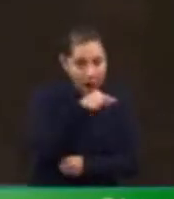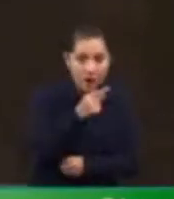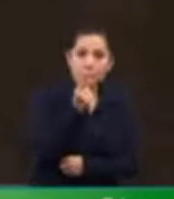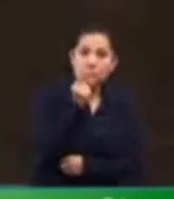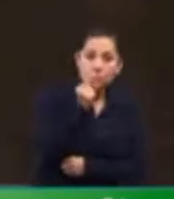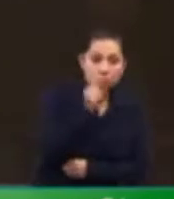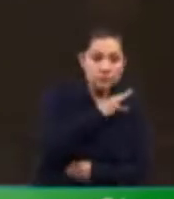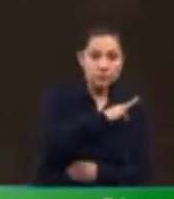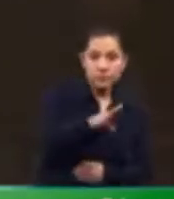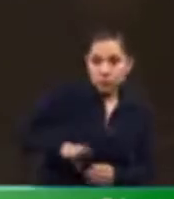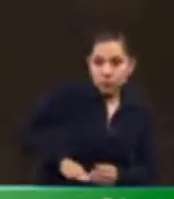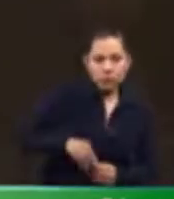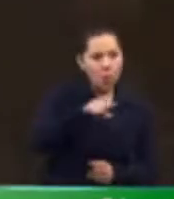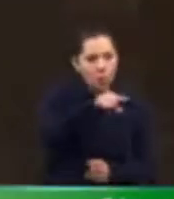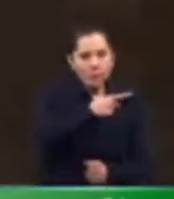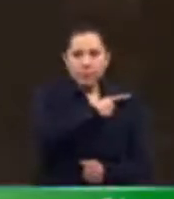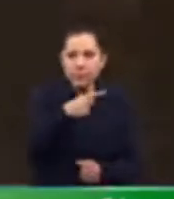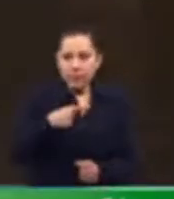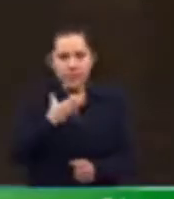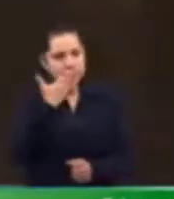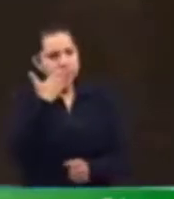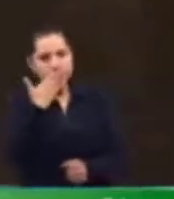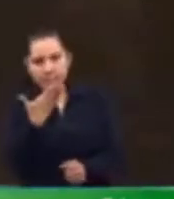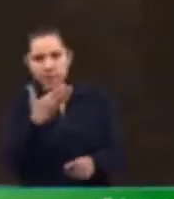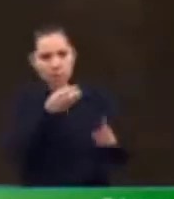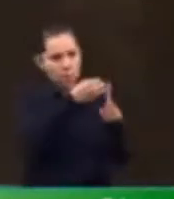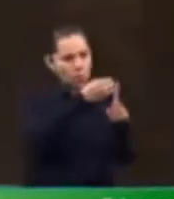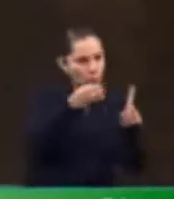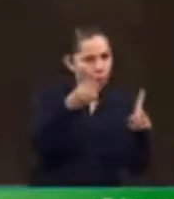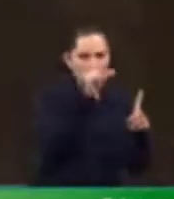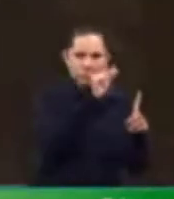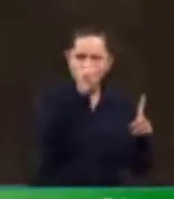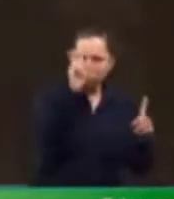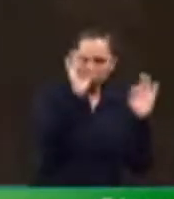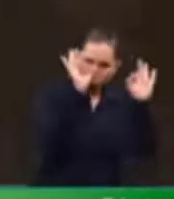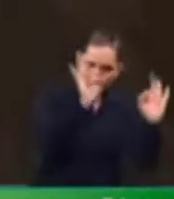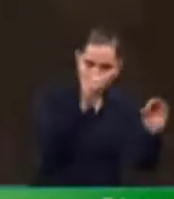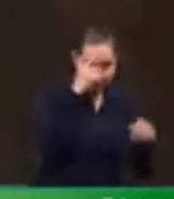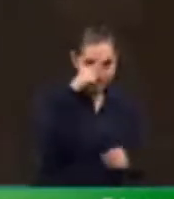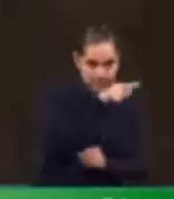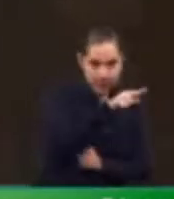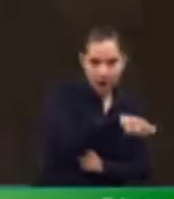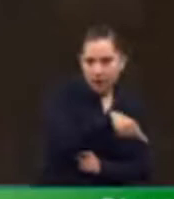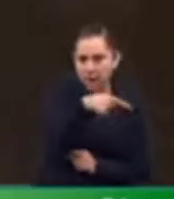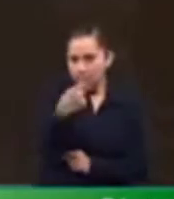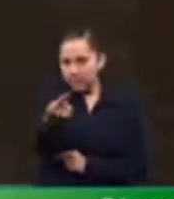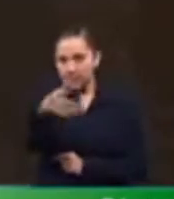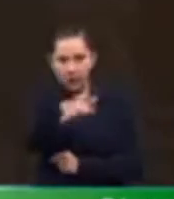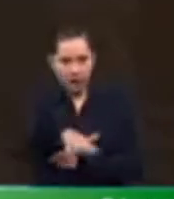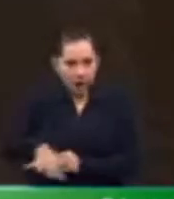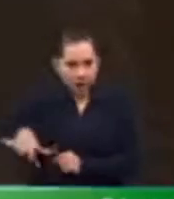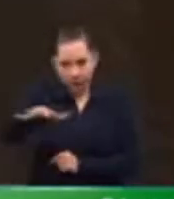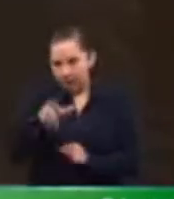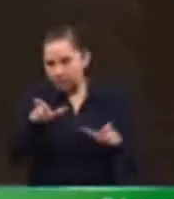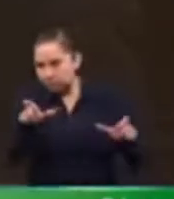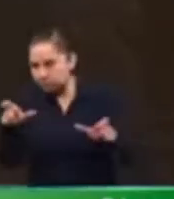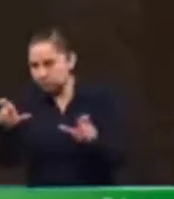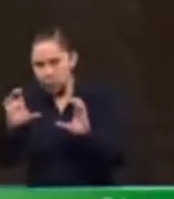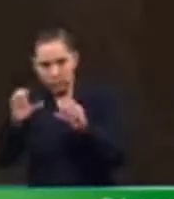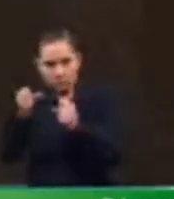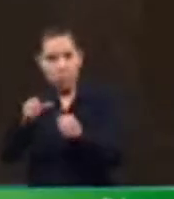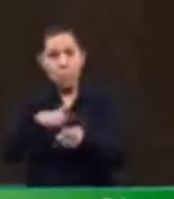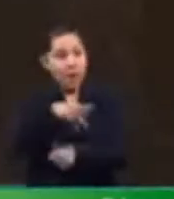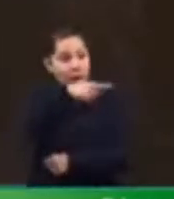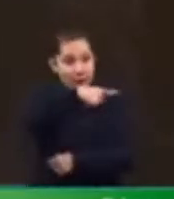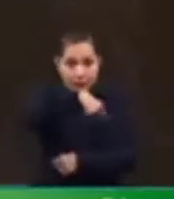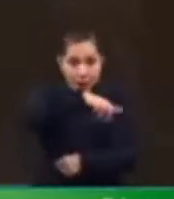el problema, porque son esos los municipios y la policía municipal la que conoce la colonia, el barrio, la comunidad